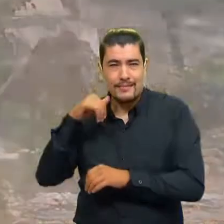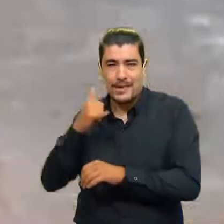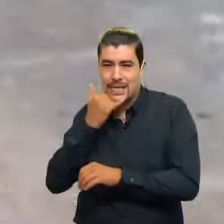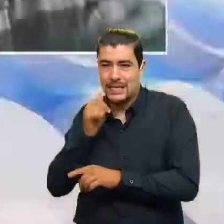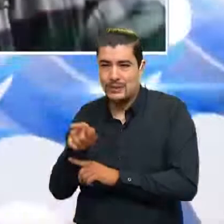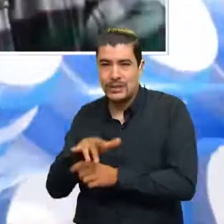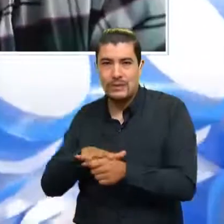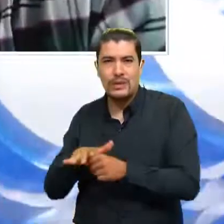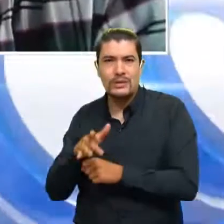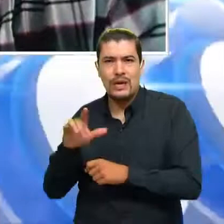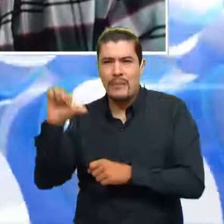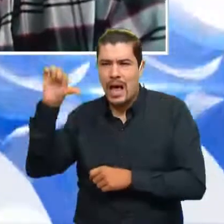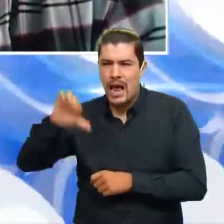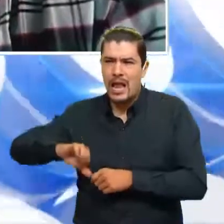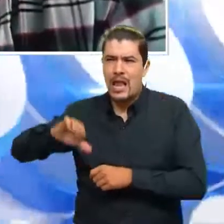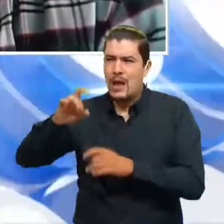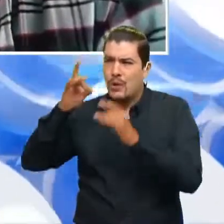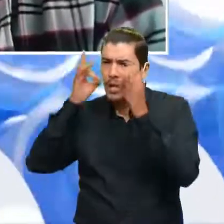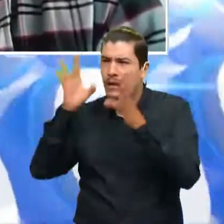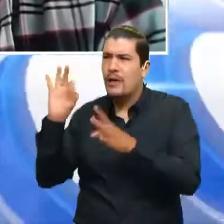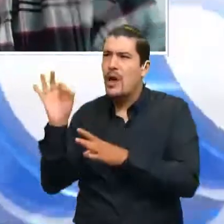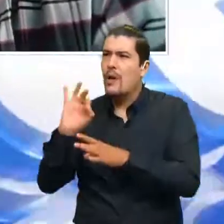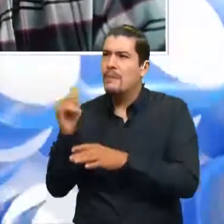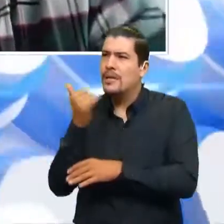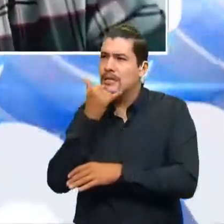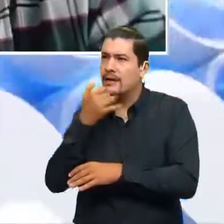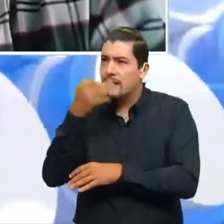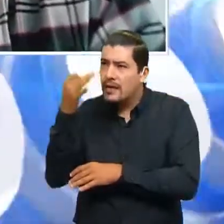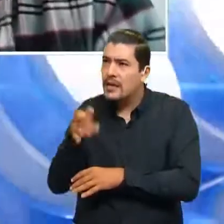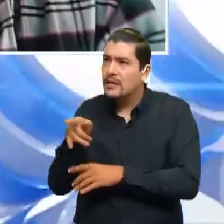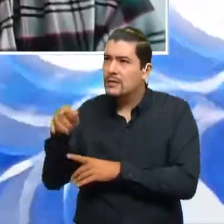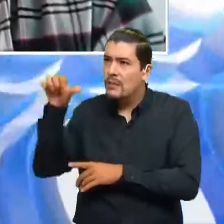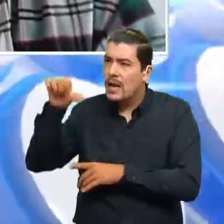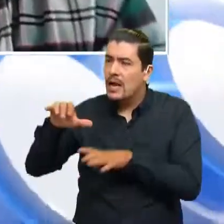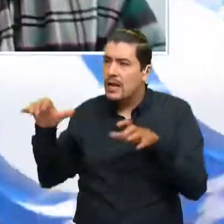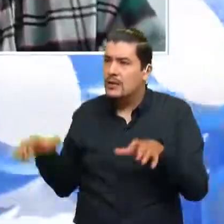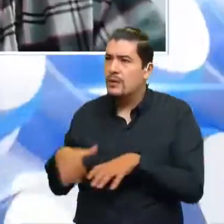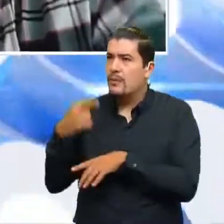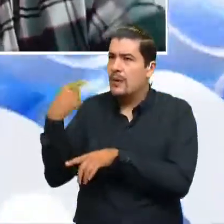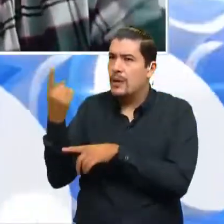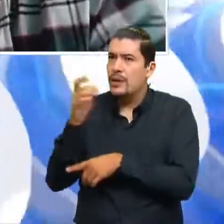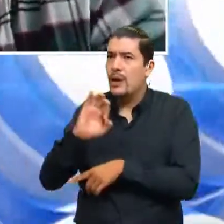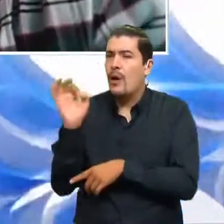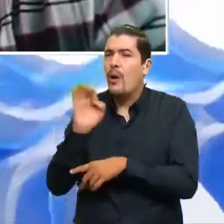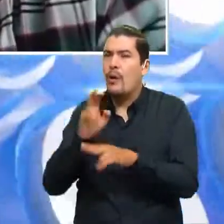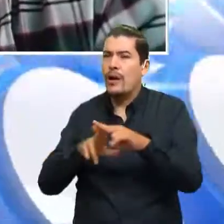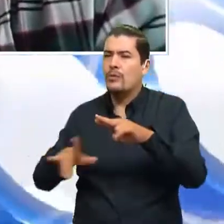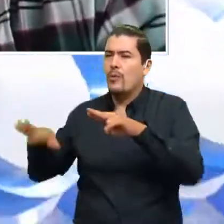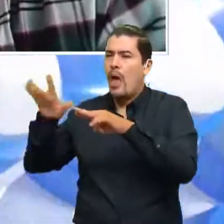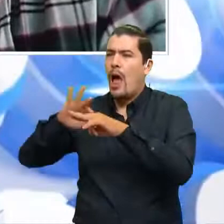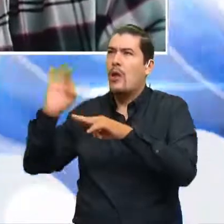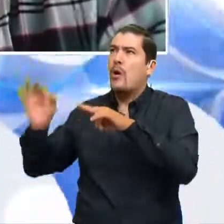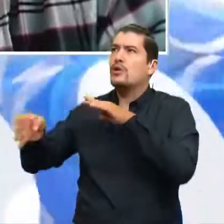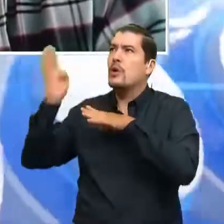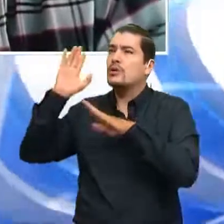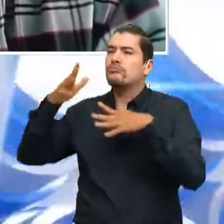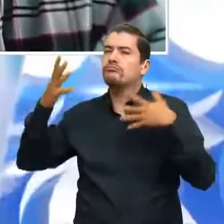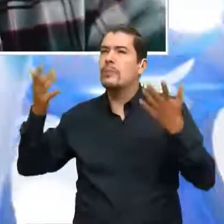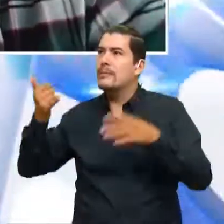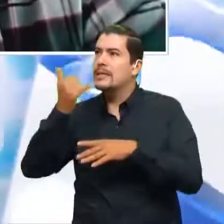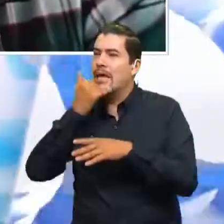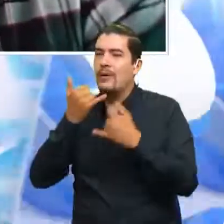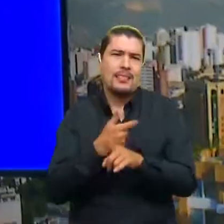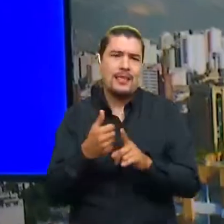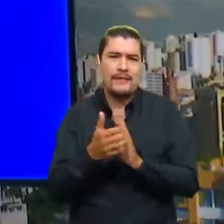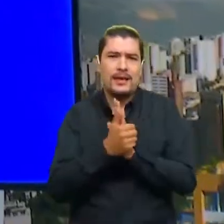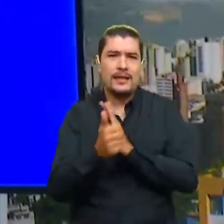que pasó, fue una maldición o realmente fue un descuido político o fue la naturaleza, Dios, o bueno, vamos a descubrirlo en